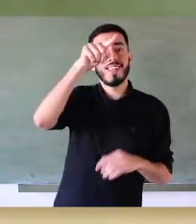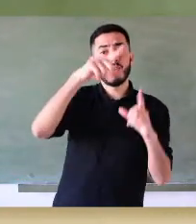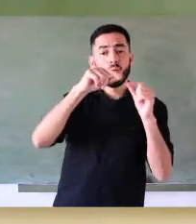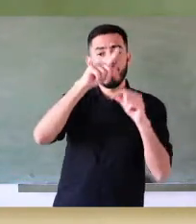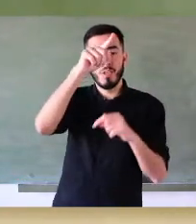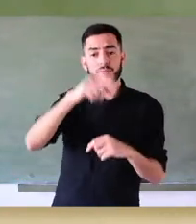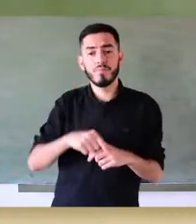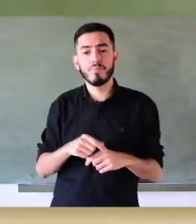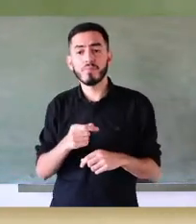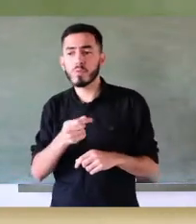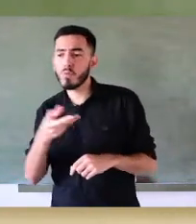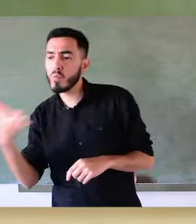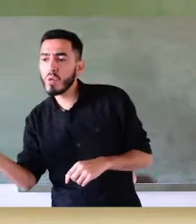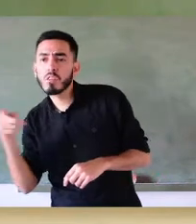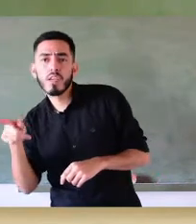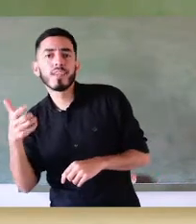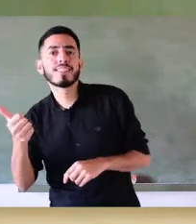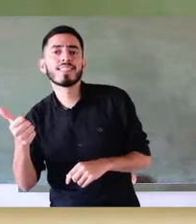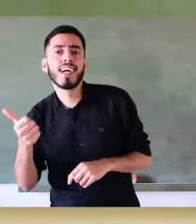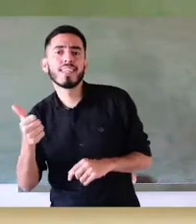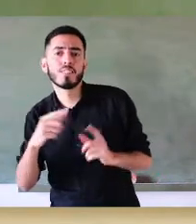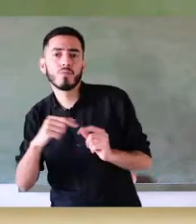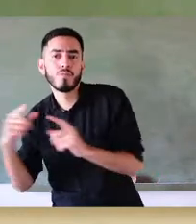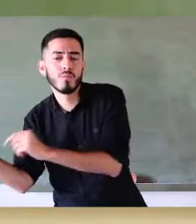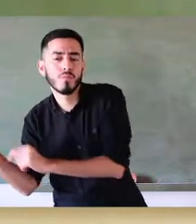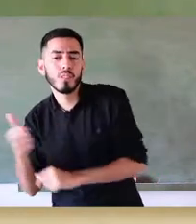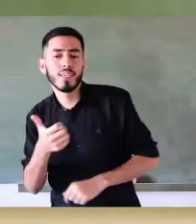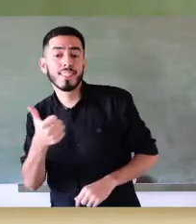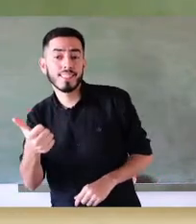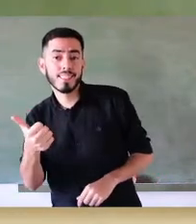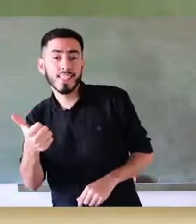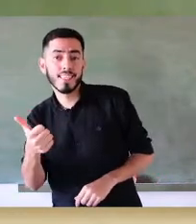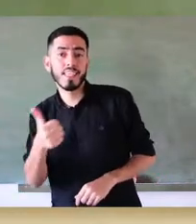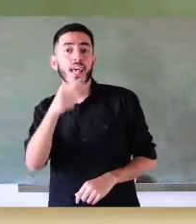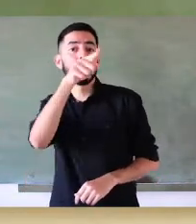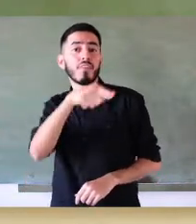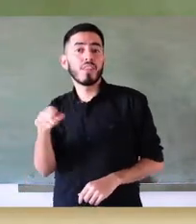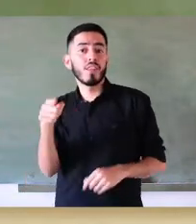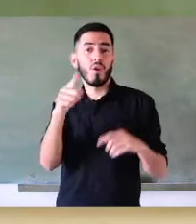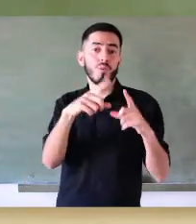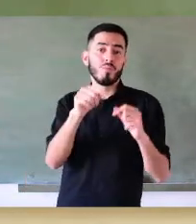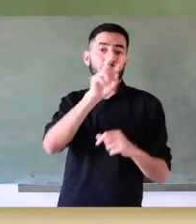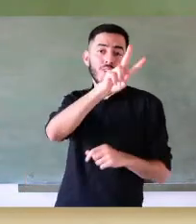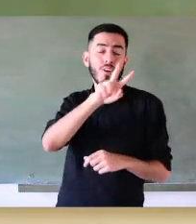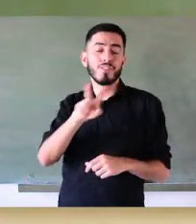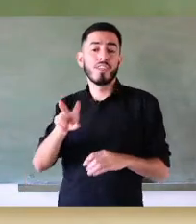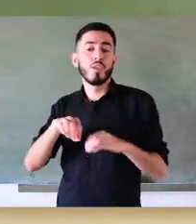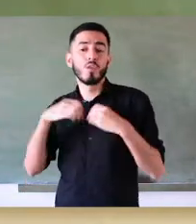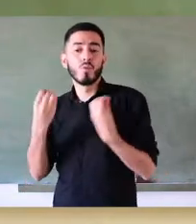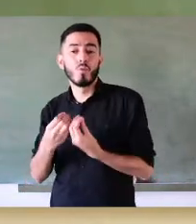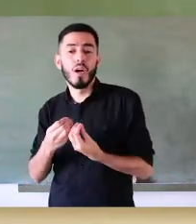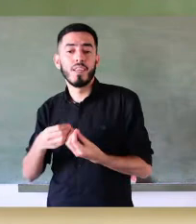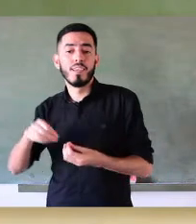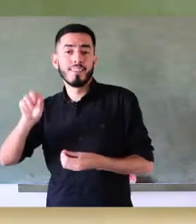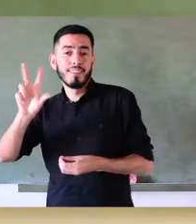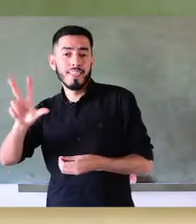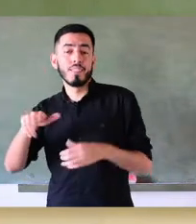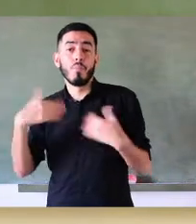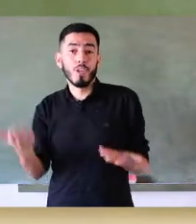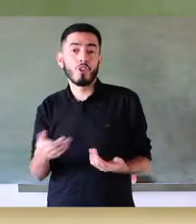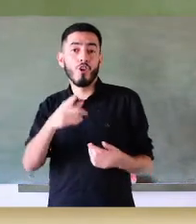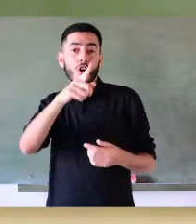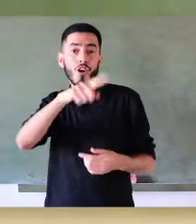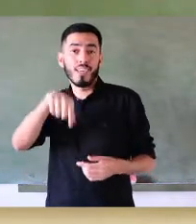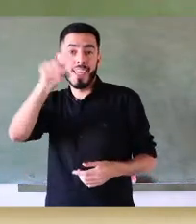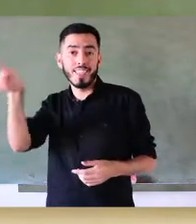6, 6 cifras decimales, dividido a un índice 2, nos quedarían 3 cifras decimales. Por lo tanto,